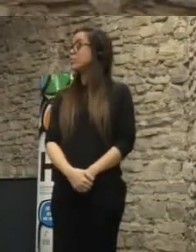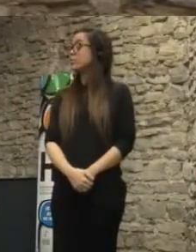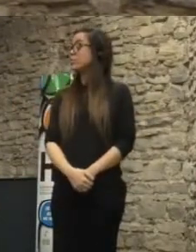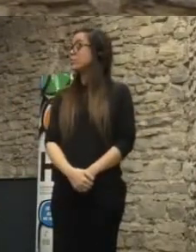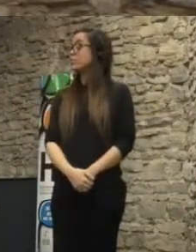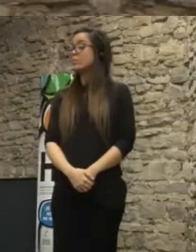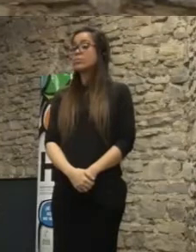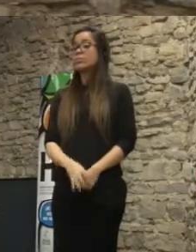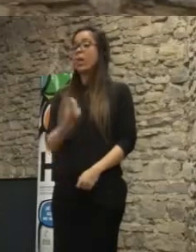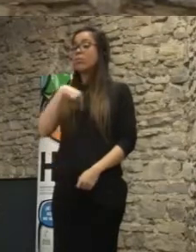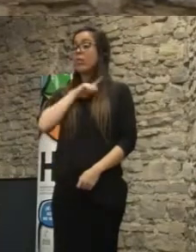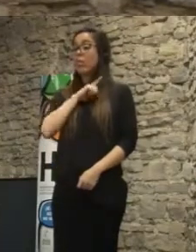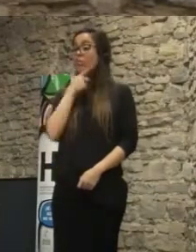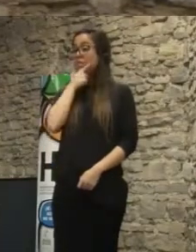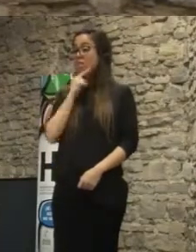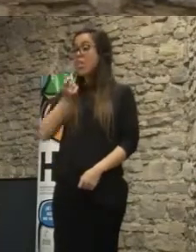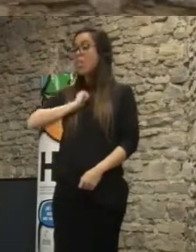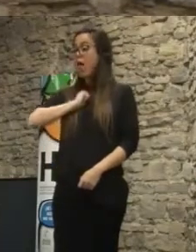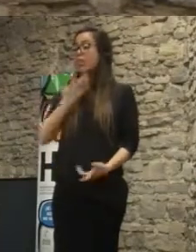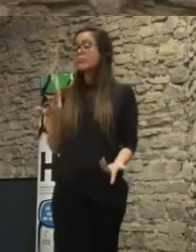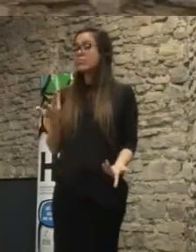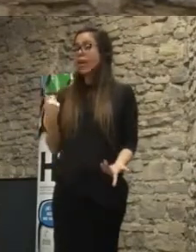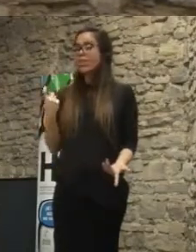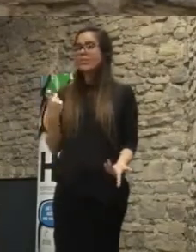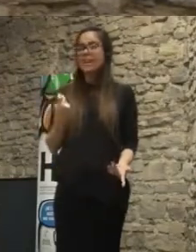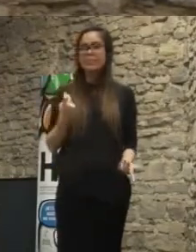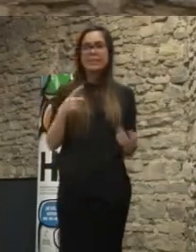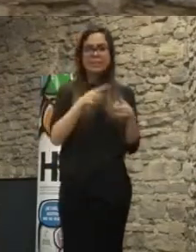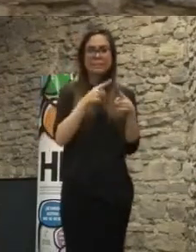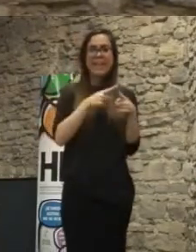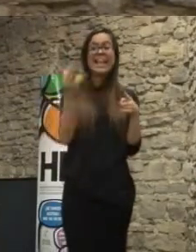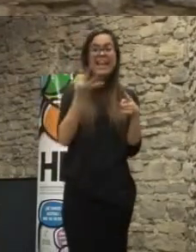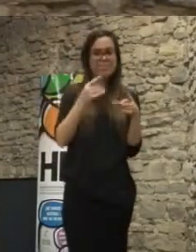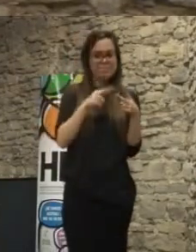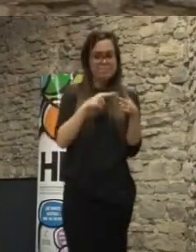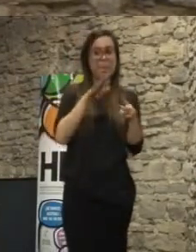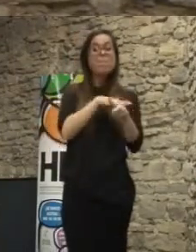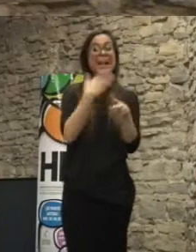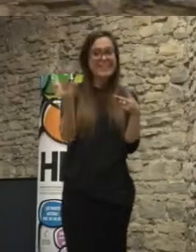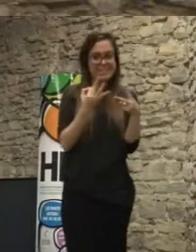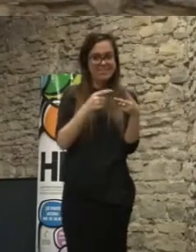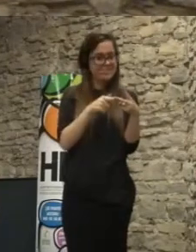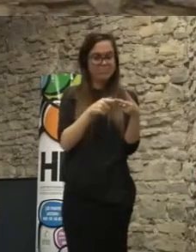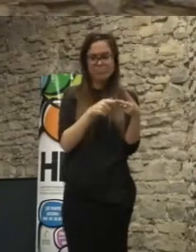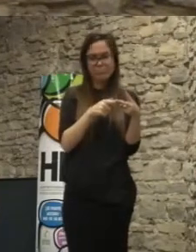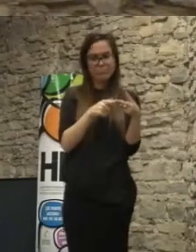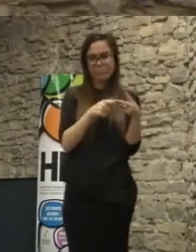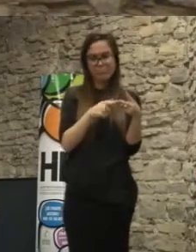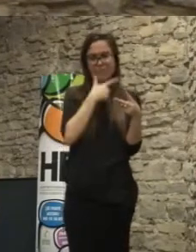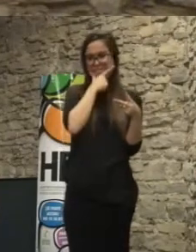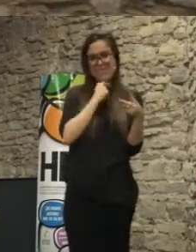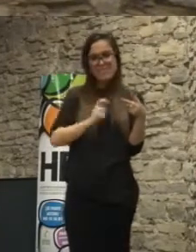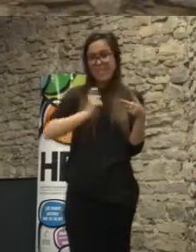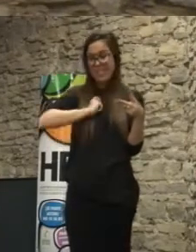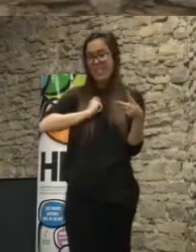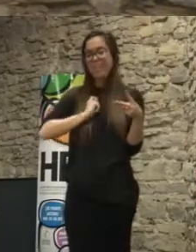como nos facilita mucho tener claro el qué y el para qué, facilita mucho tener respuestas al